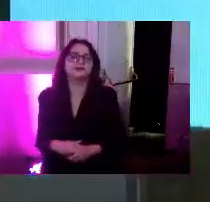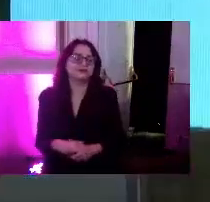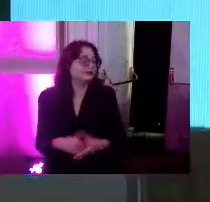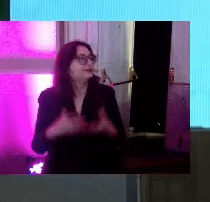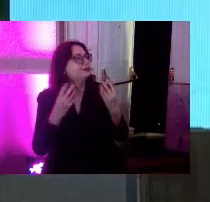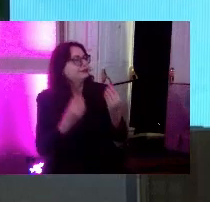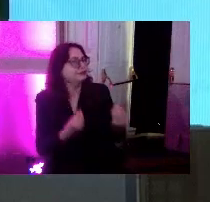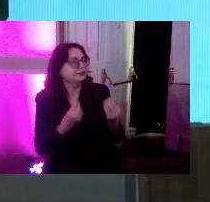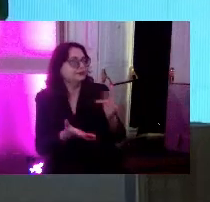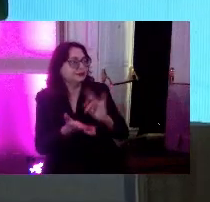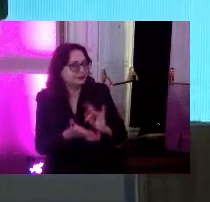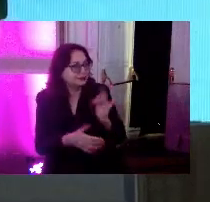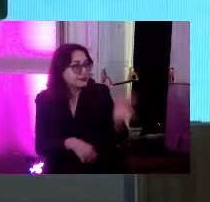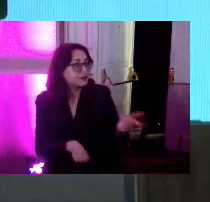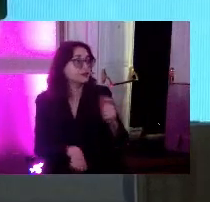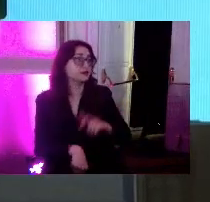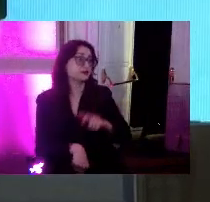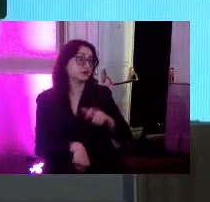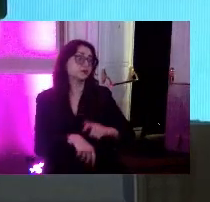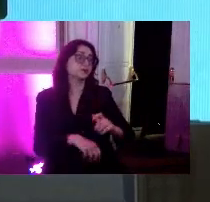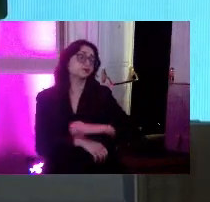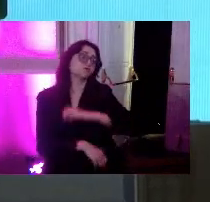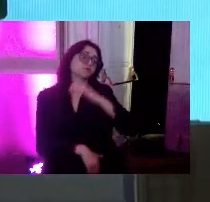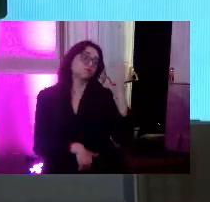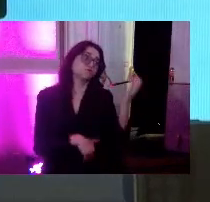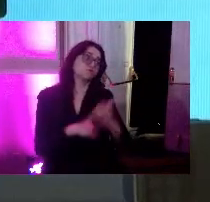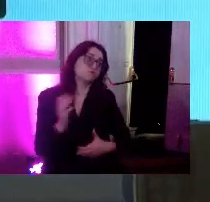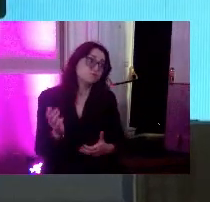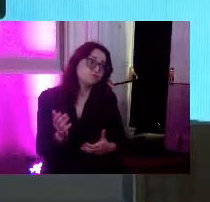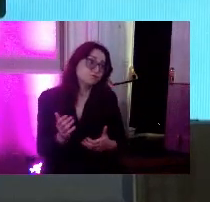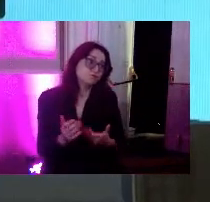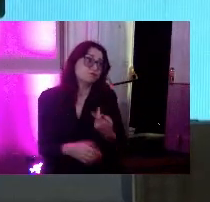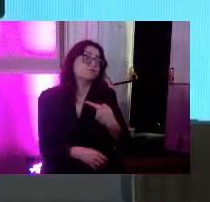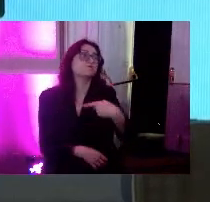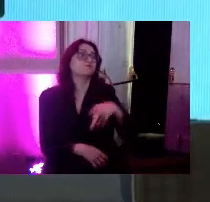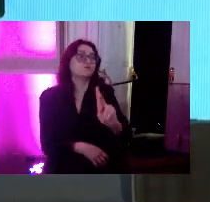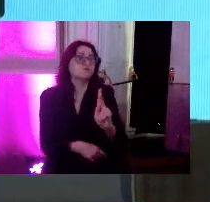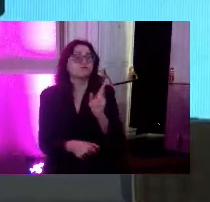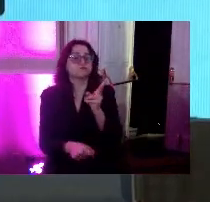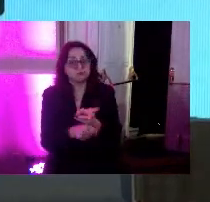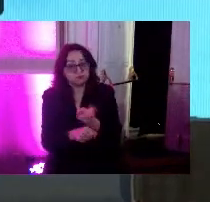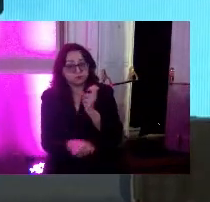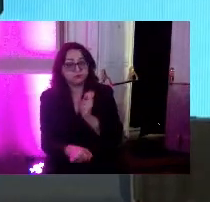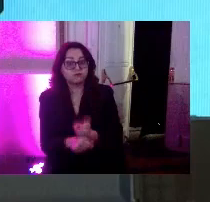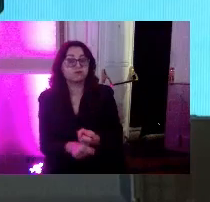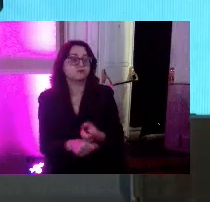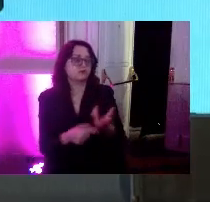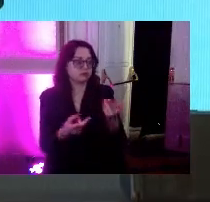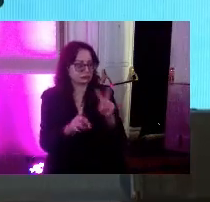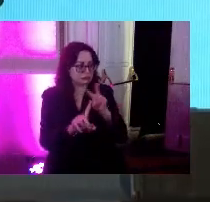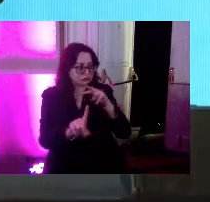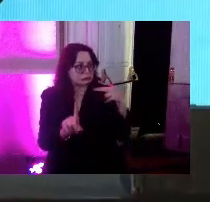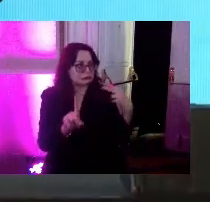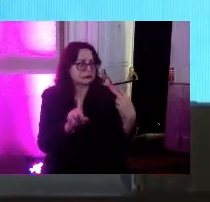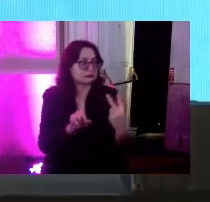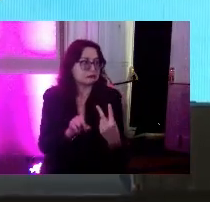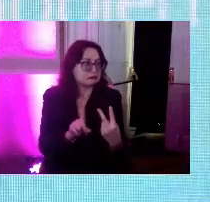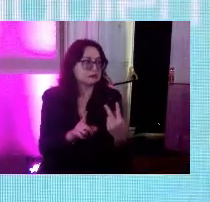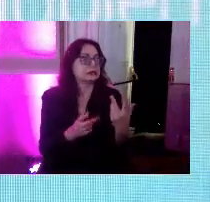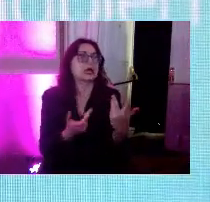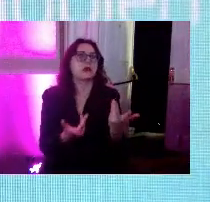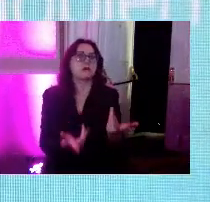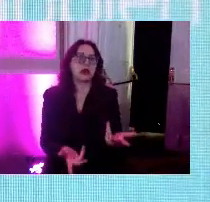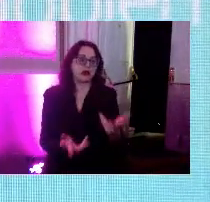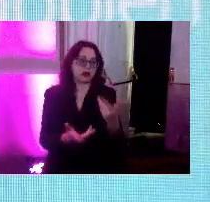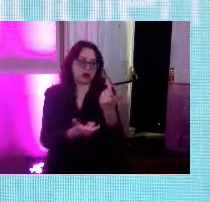Muchísimas gracias. Yo les invito a que para conocer de economía con un ángulo feminista sigan @México. ¿Cómo vamos?